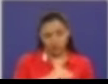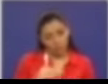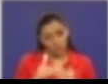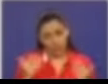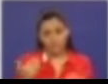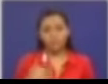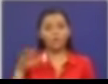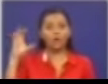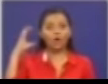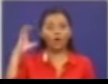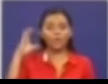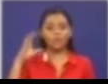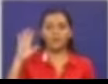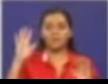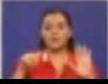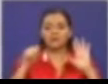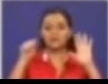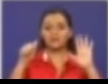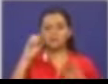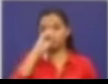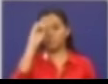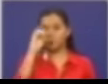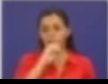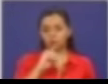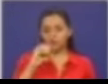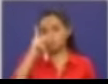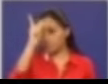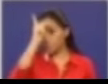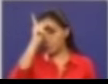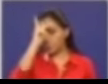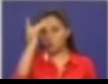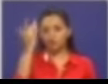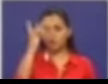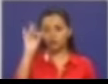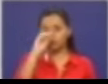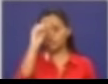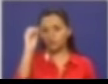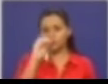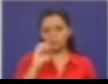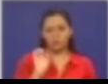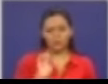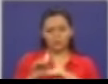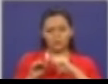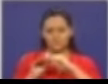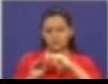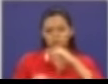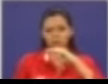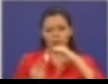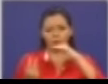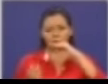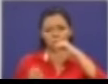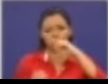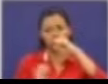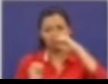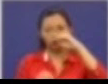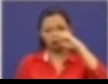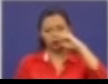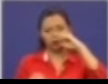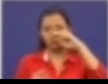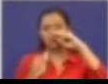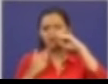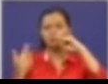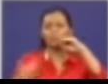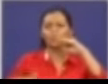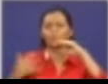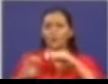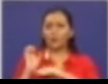Colombia, 16%. Perú, 18%. Ecuador, 12%. Nos mienten que Ecuador es un país de